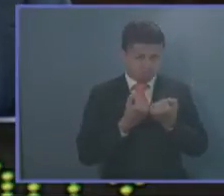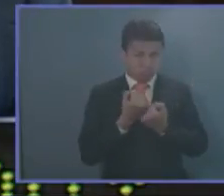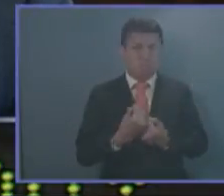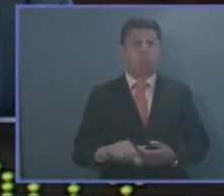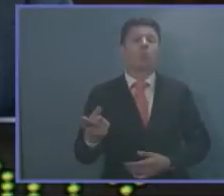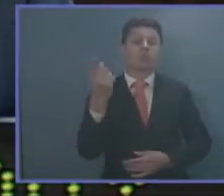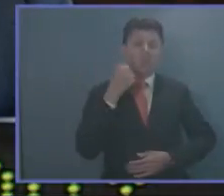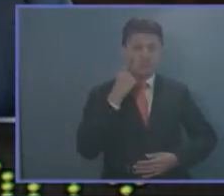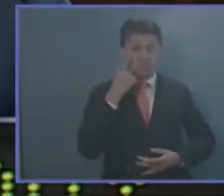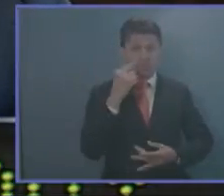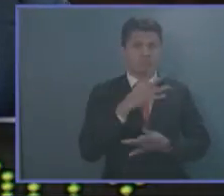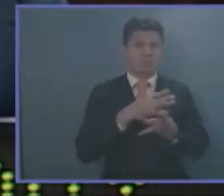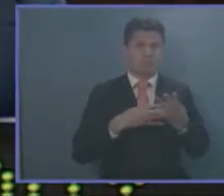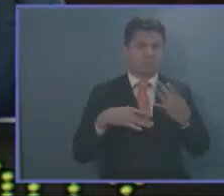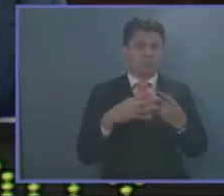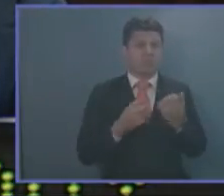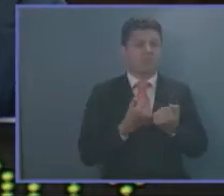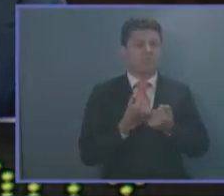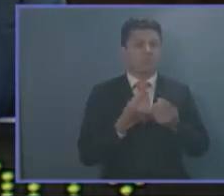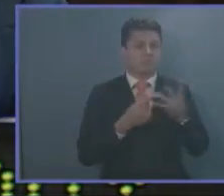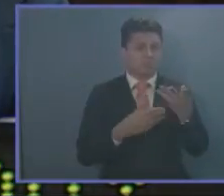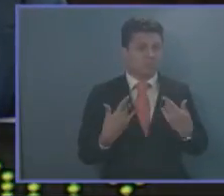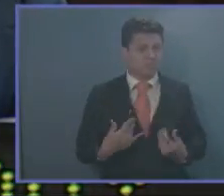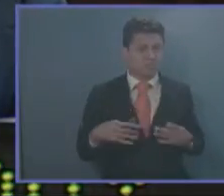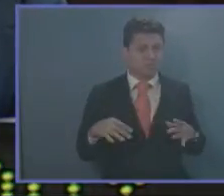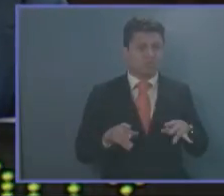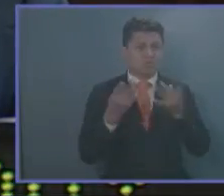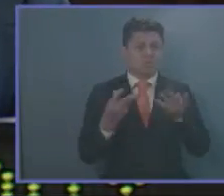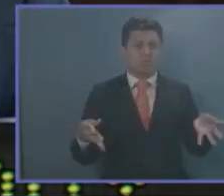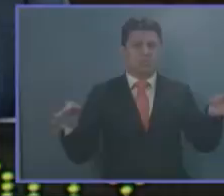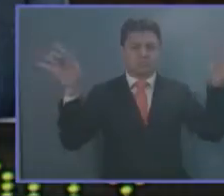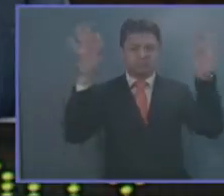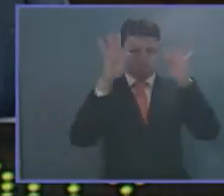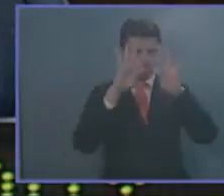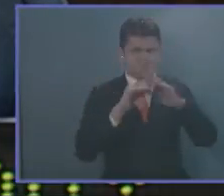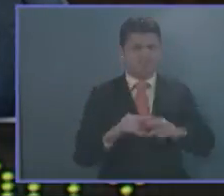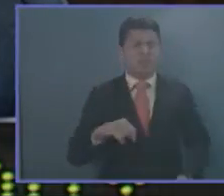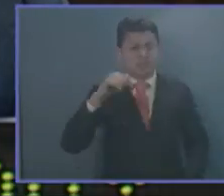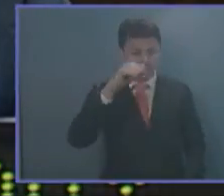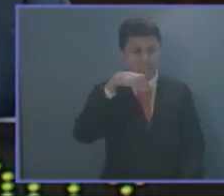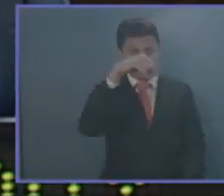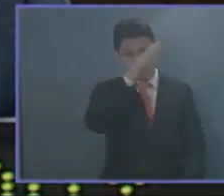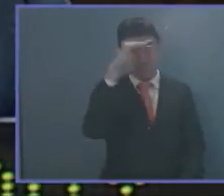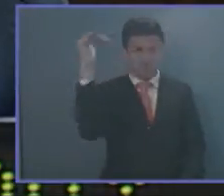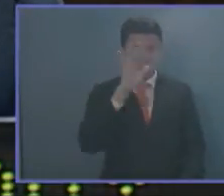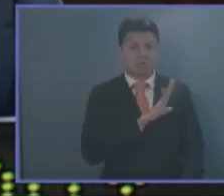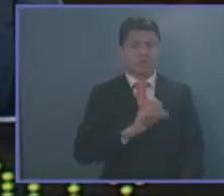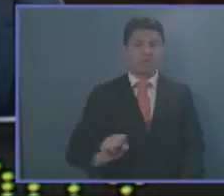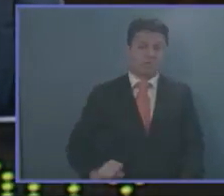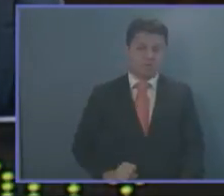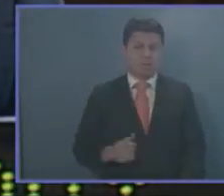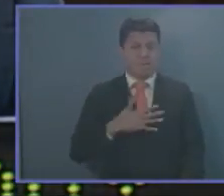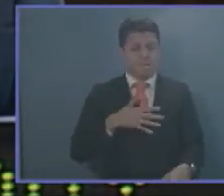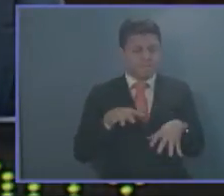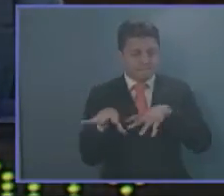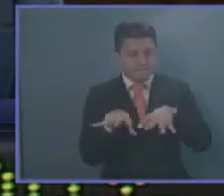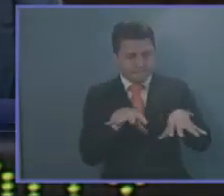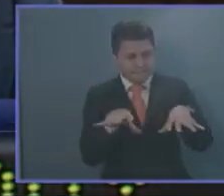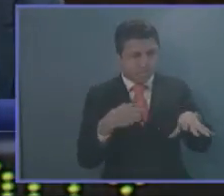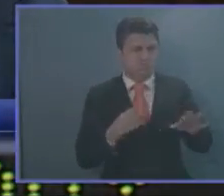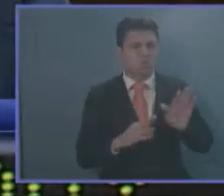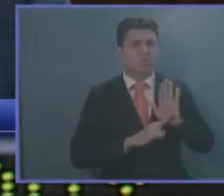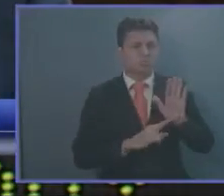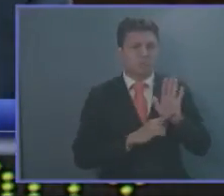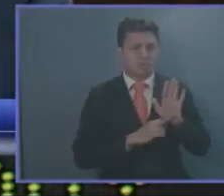medioambiental por los derechos de los bosques, específicamente en nuestro país y en mi departamento, al cual